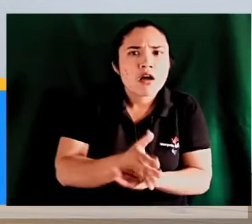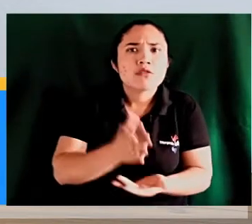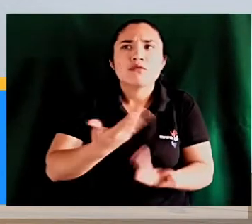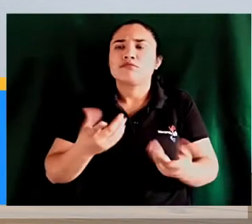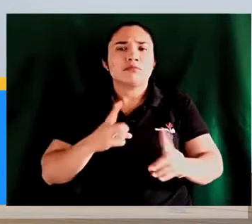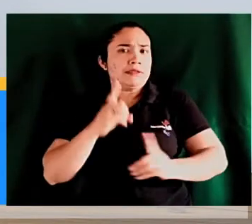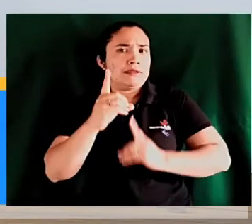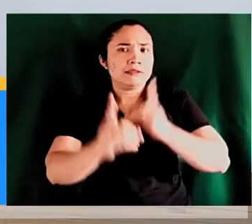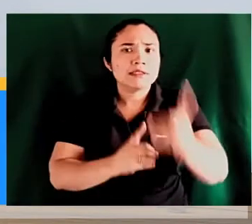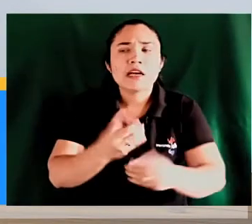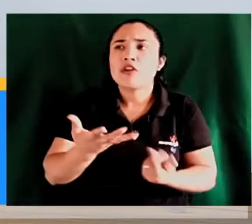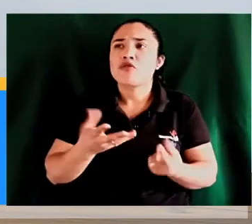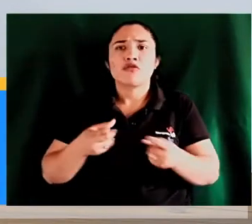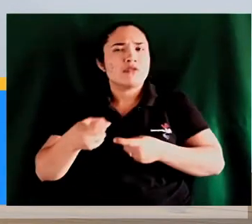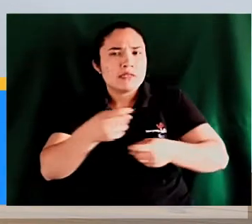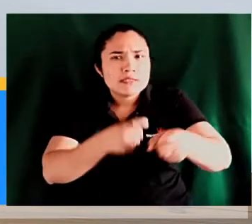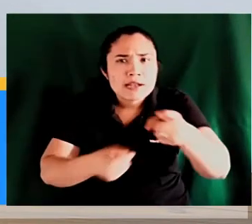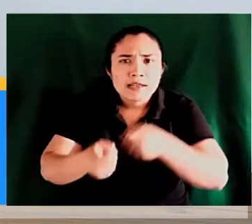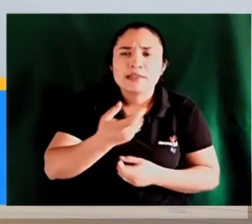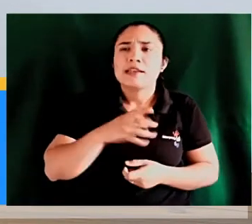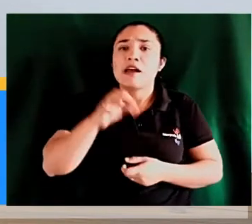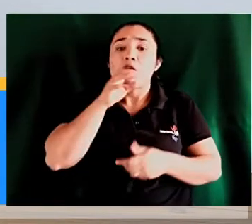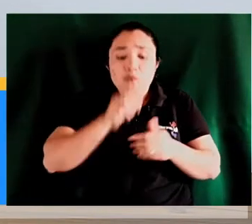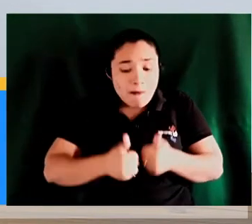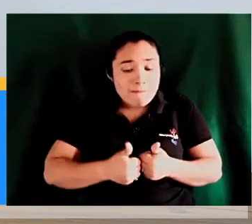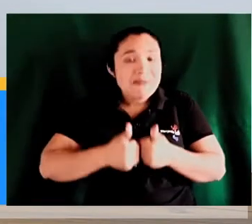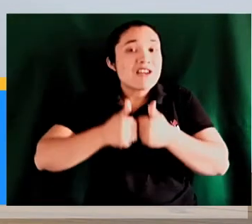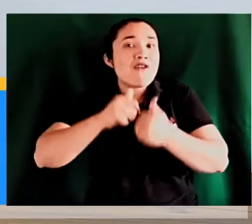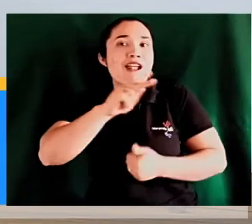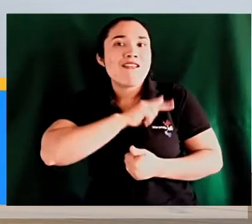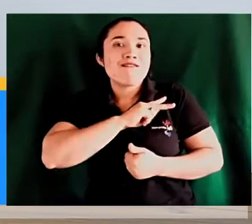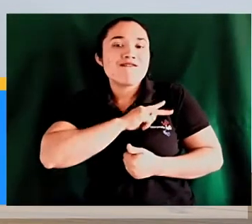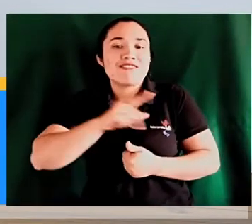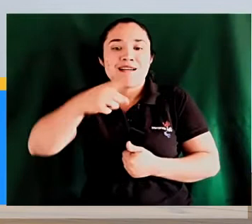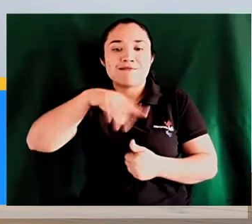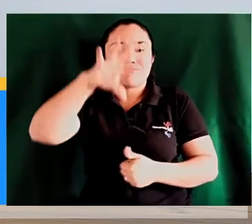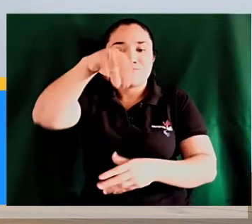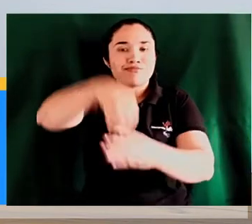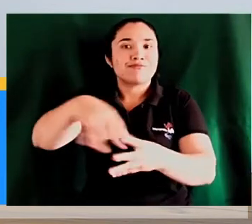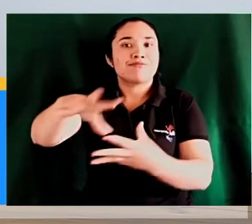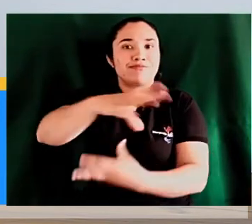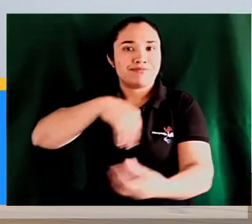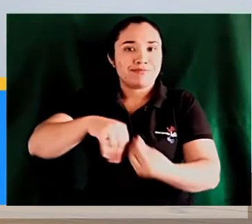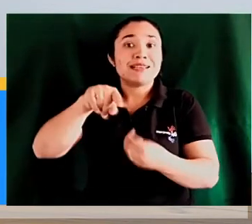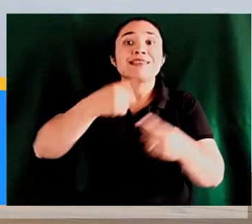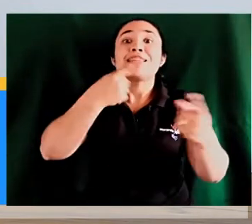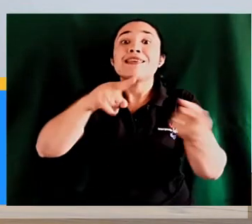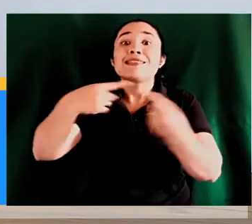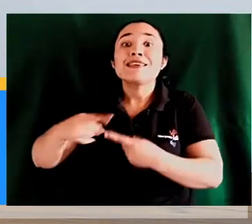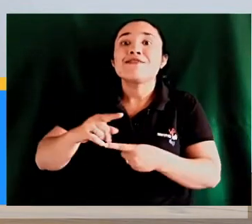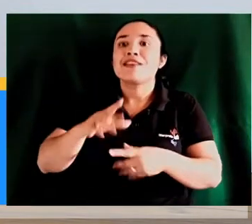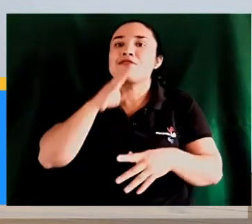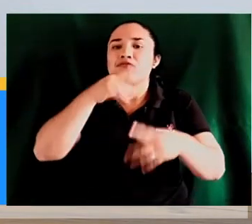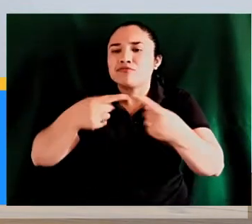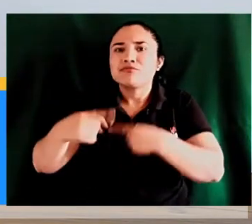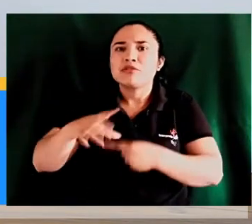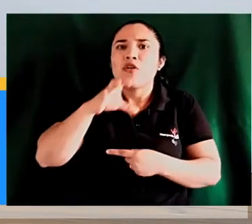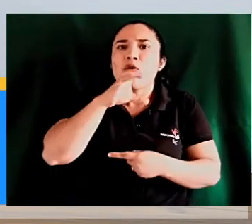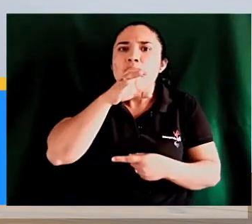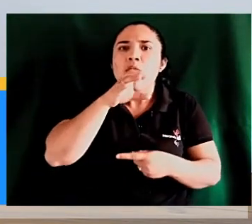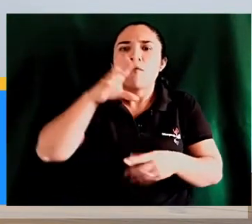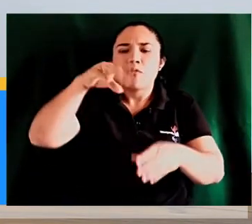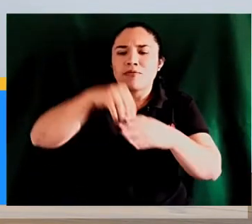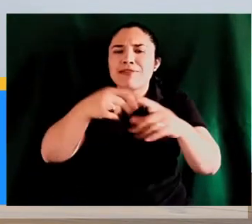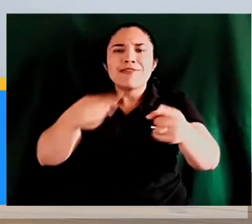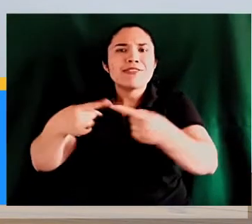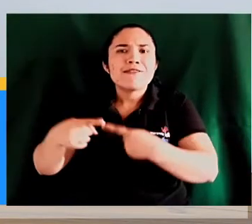apoyarla con el desarrollo de estrategias para el mejoramiento de la calidad de vida de esa comunidad en ambos proyectos el de